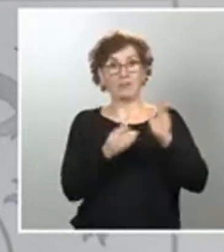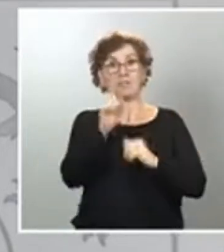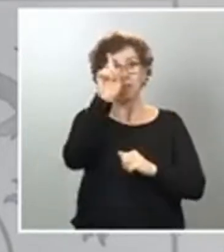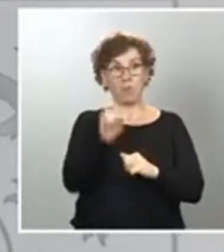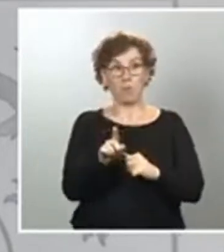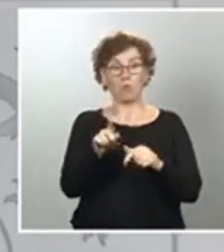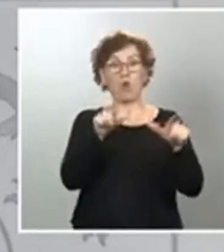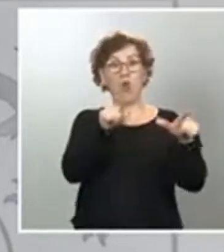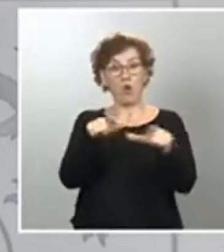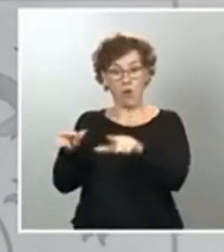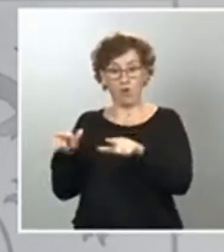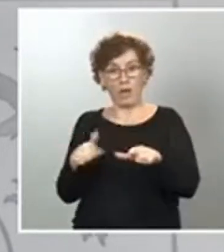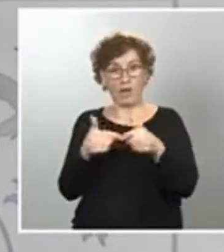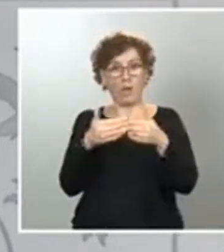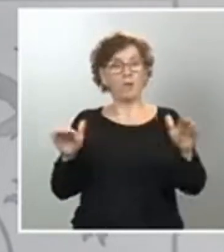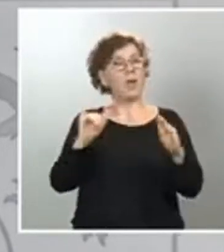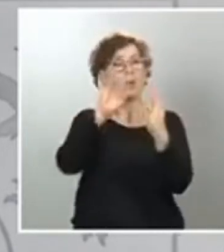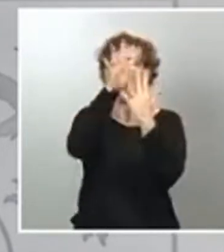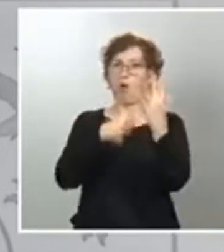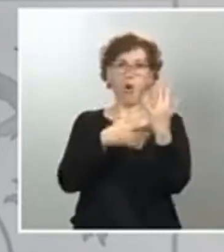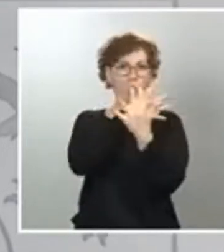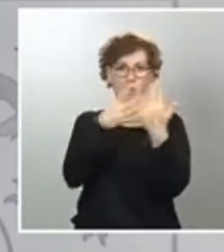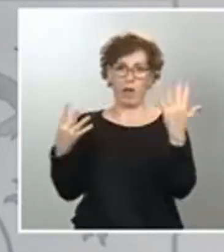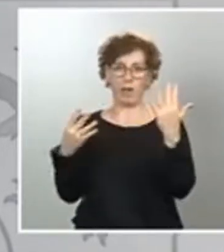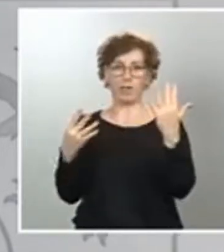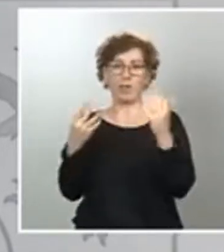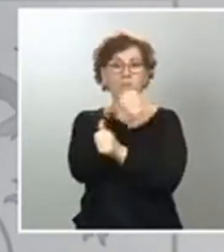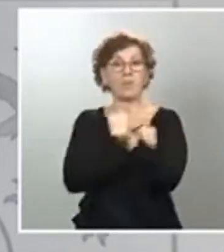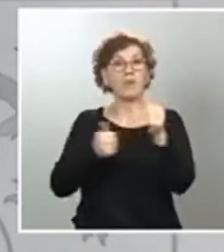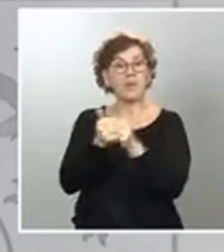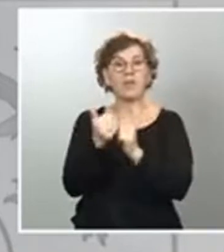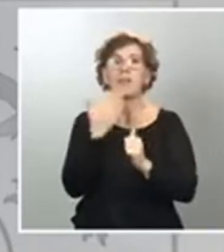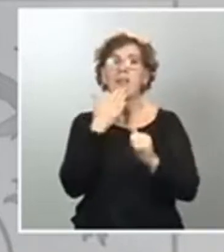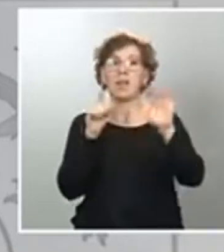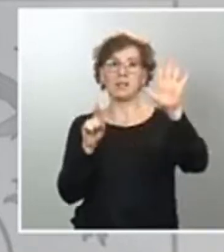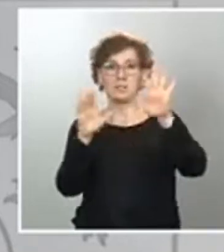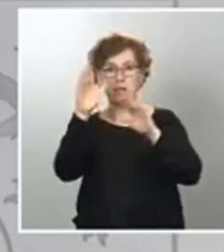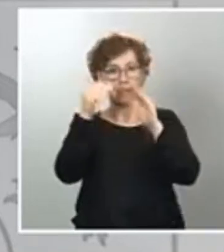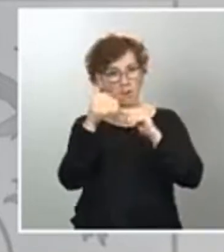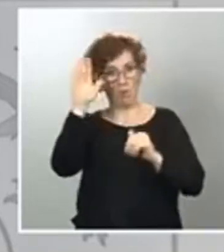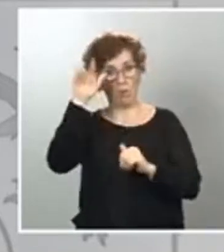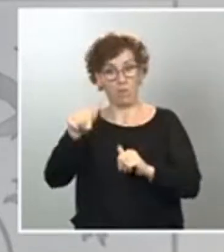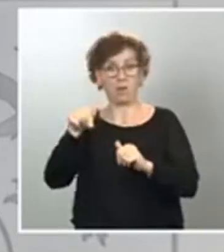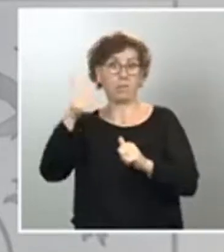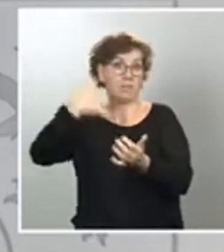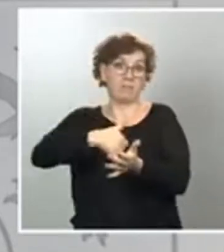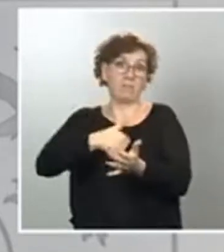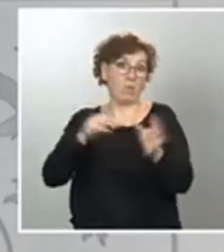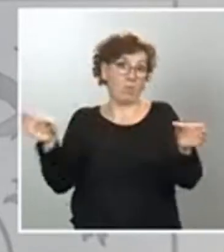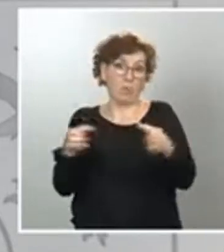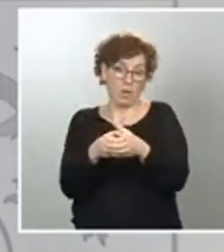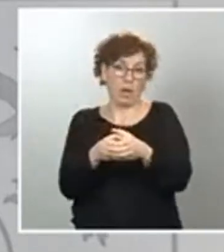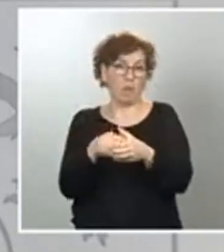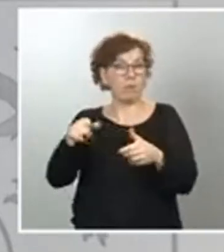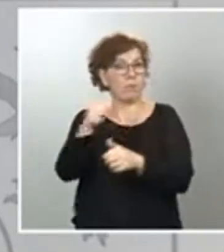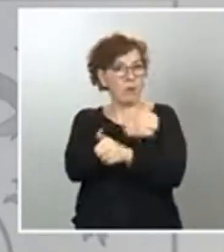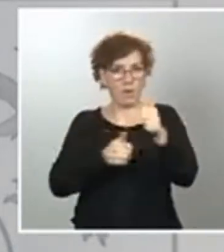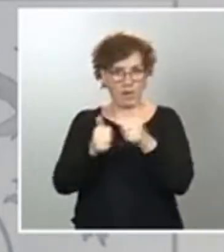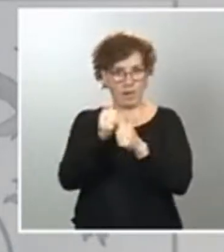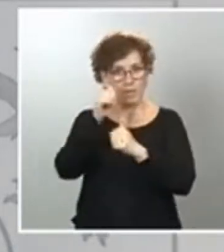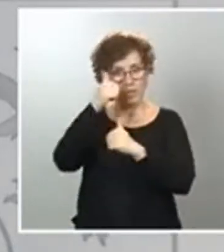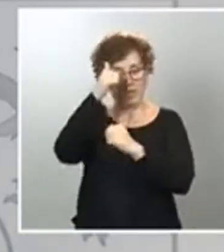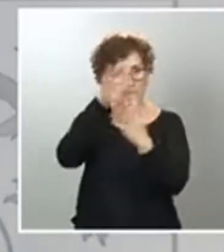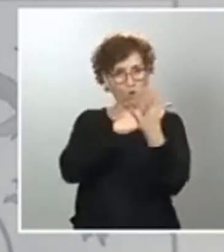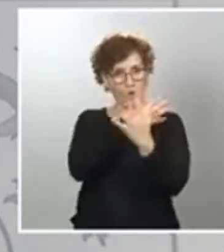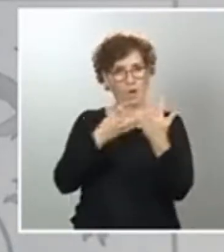horario preferente para los mayores de 65 años, que son el colectivo más vulnerable al COVID-19. En el sector agroalimentario y